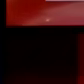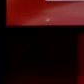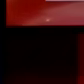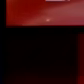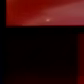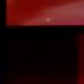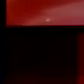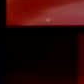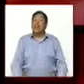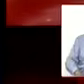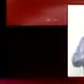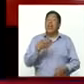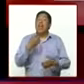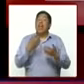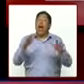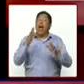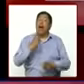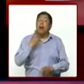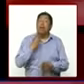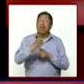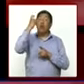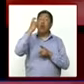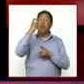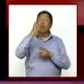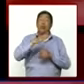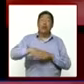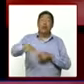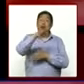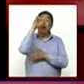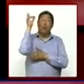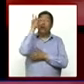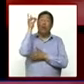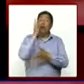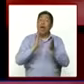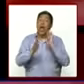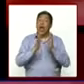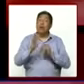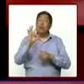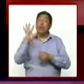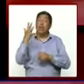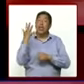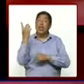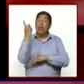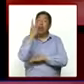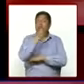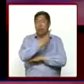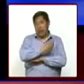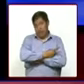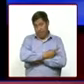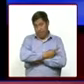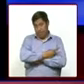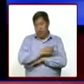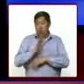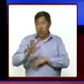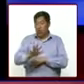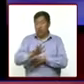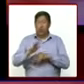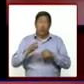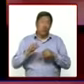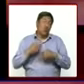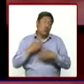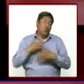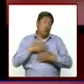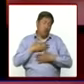Los efectos, los perjuicios ya se empiezan a sentir a nivel nacional. Hablamos del quinto día de bloqueo de las organizaciones sociales afines a